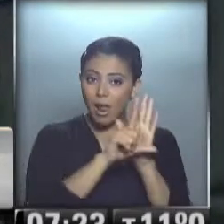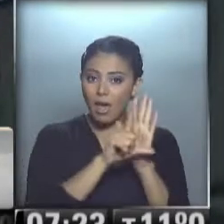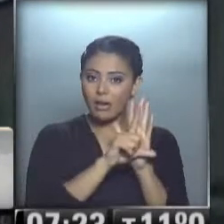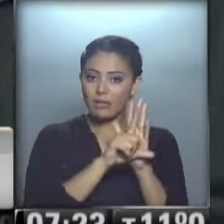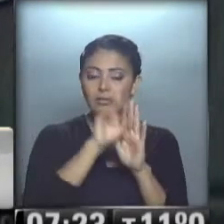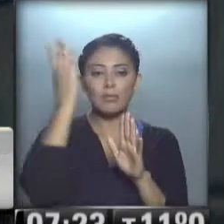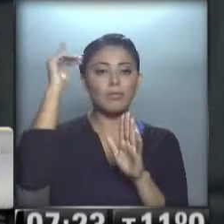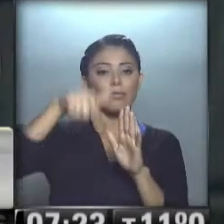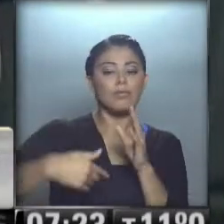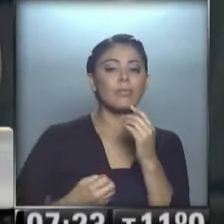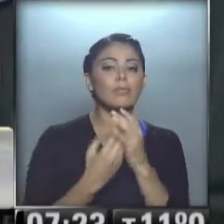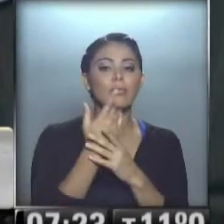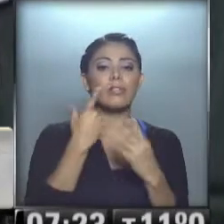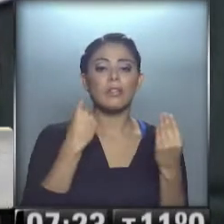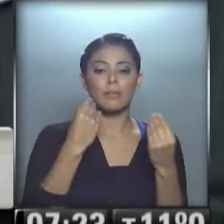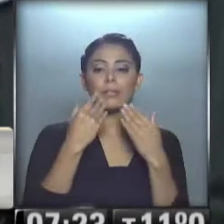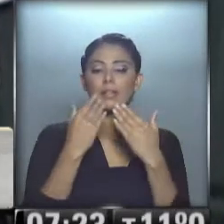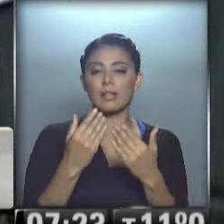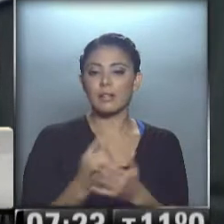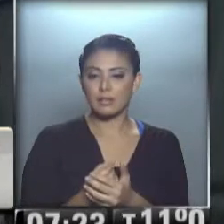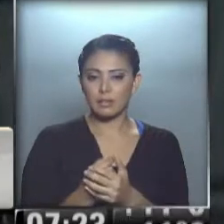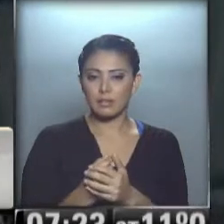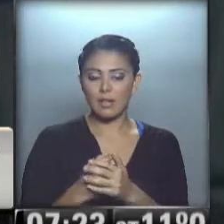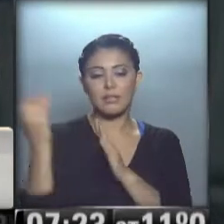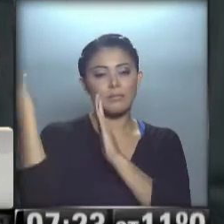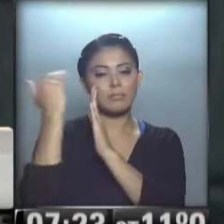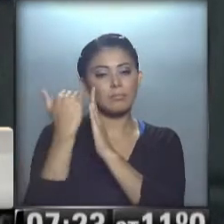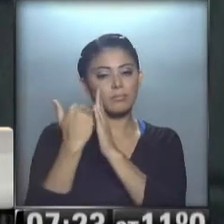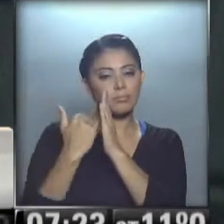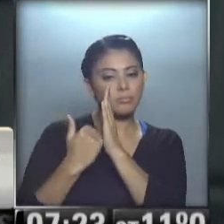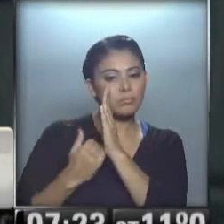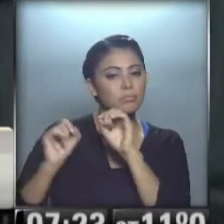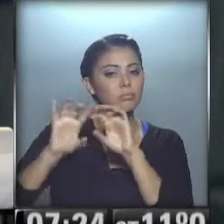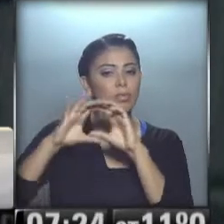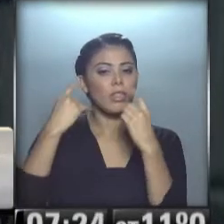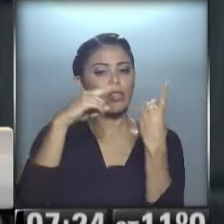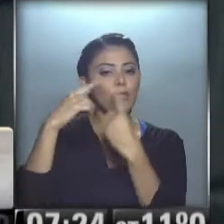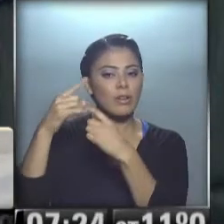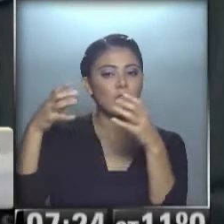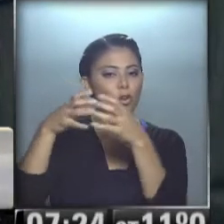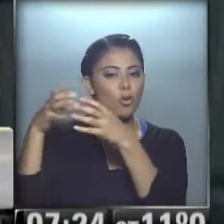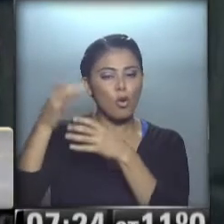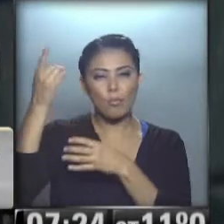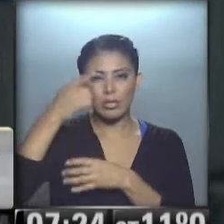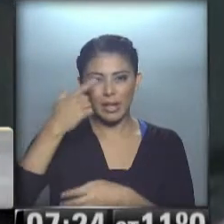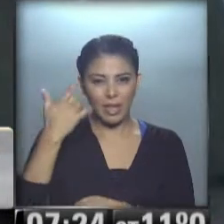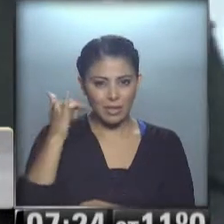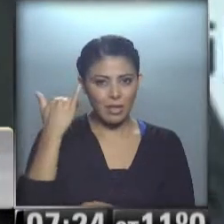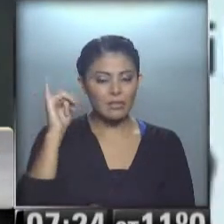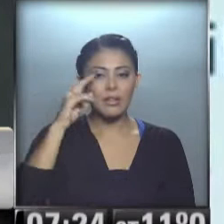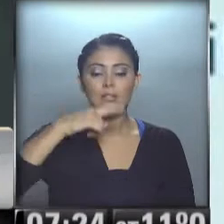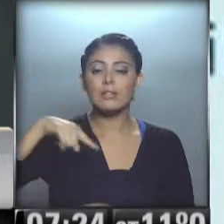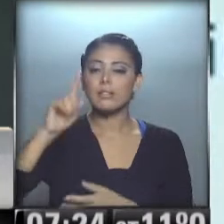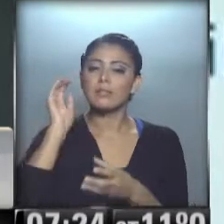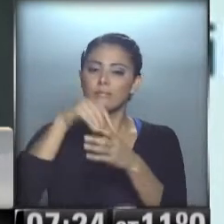construyó a partir del esquema que denominan de multi-stakeholder o múltiples partes interesadas, que incluyó